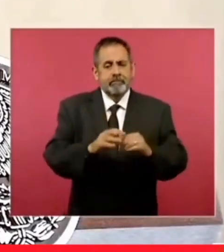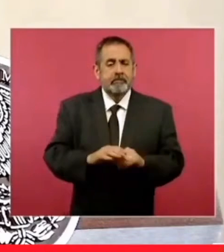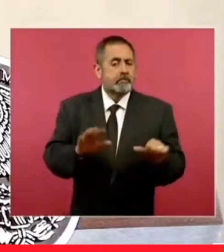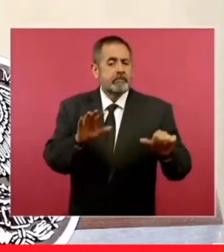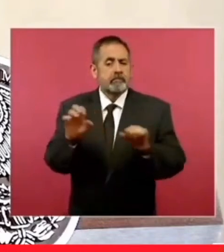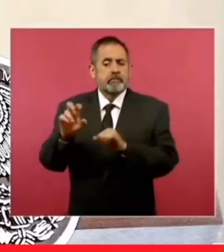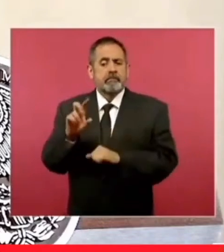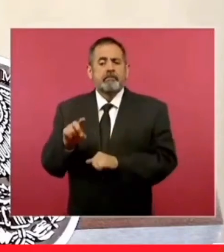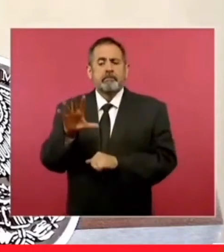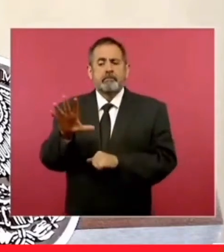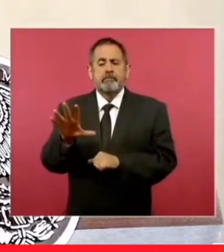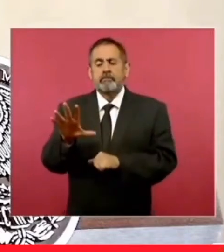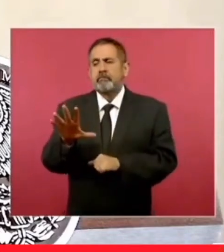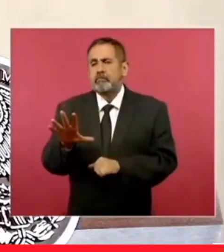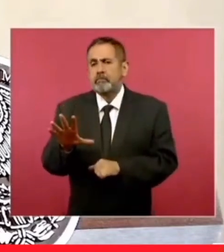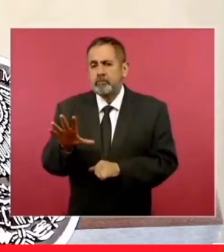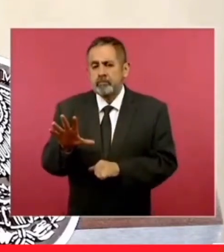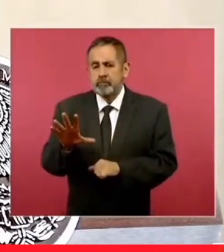635